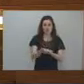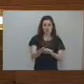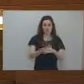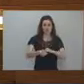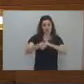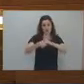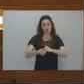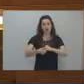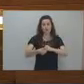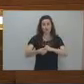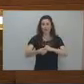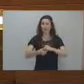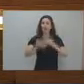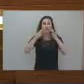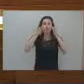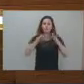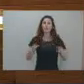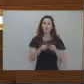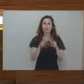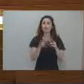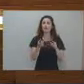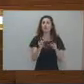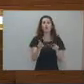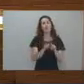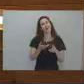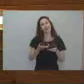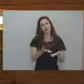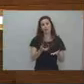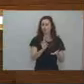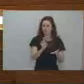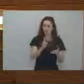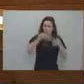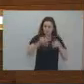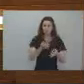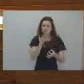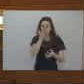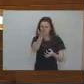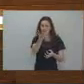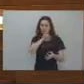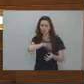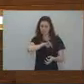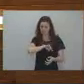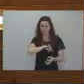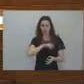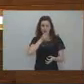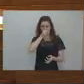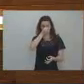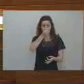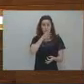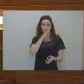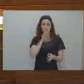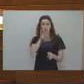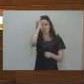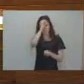socialismo, de quienes lo sientan de corazón, no los que necesiten marcapasos, a los que lo sientan de corazón y de verdad hagan honestamente política pensando en la